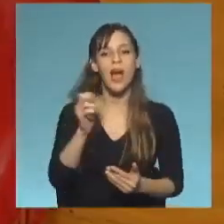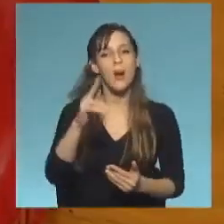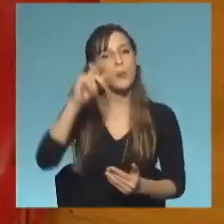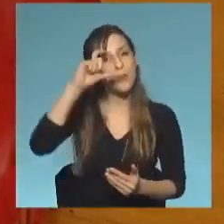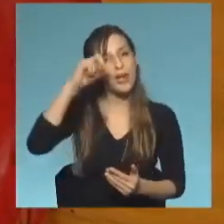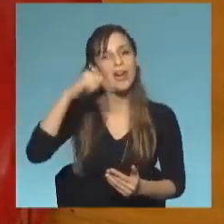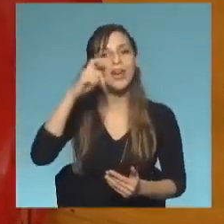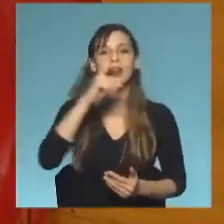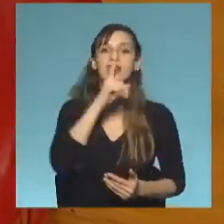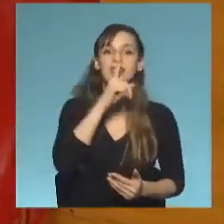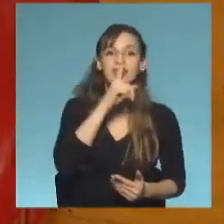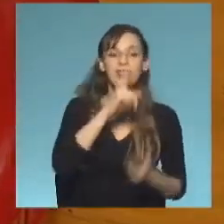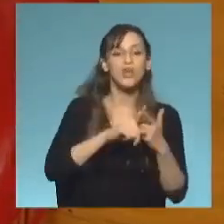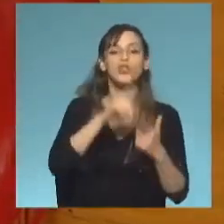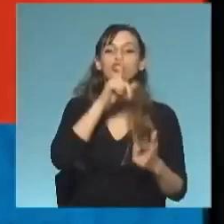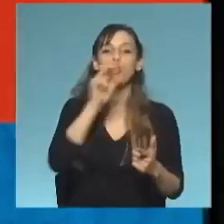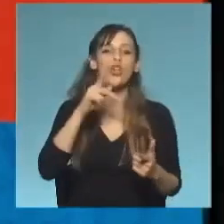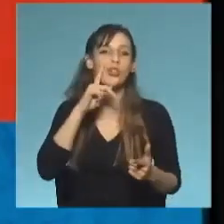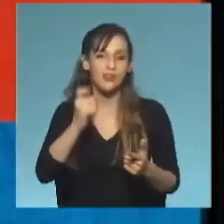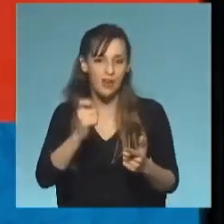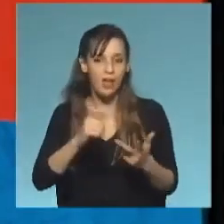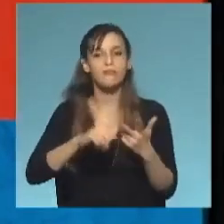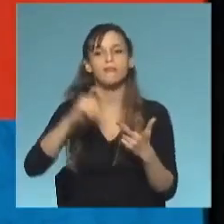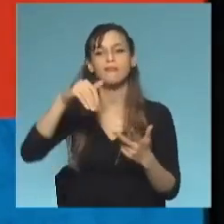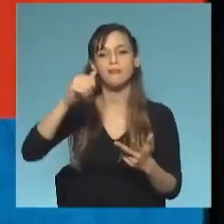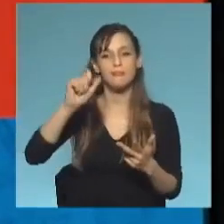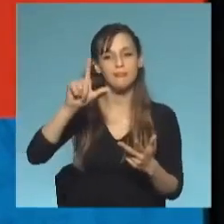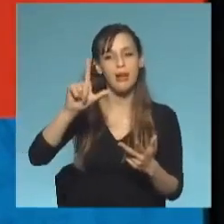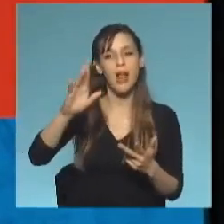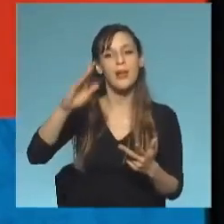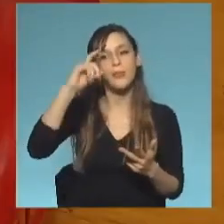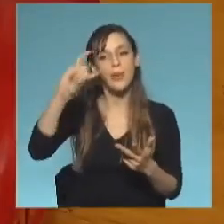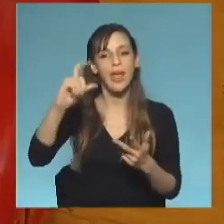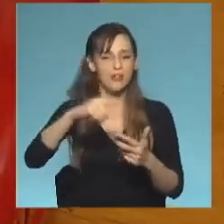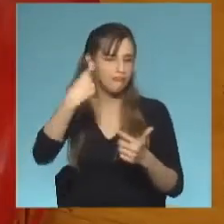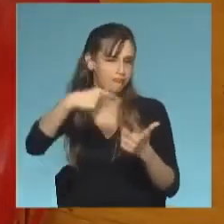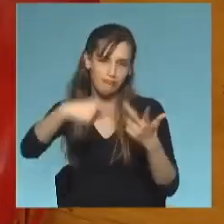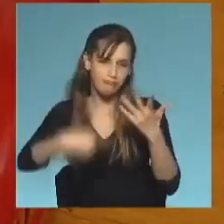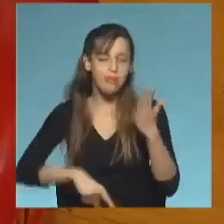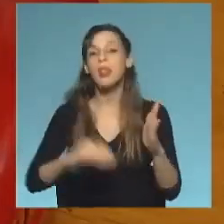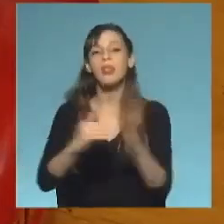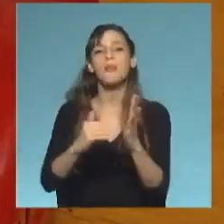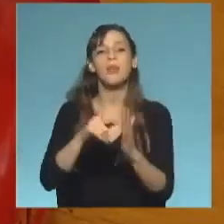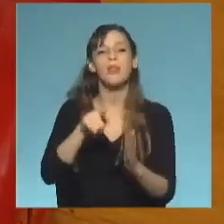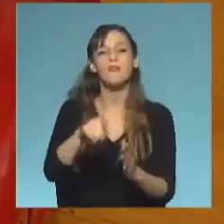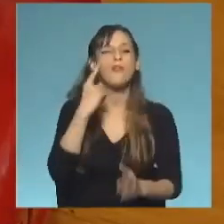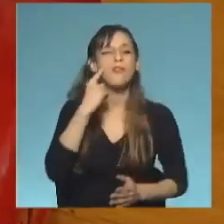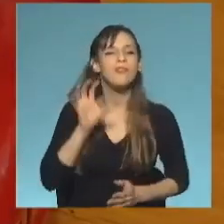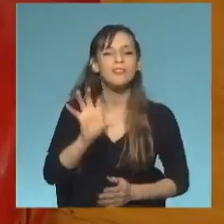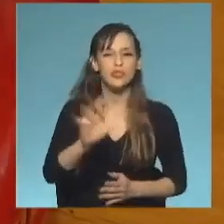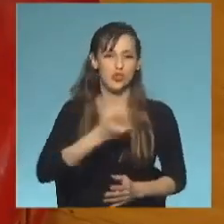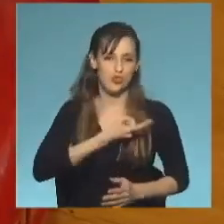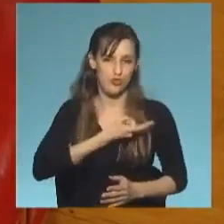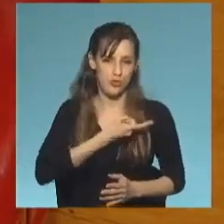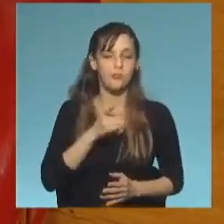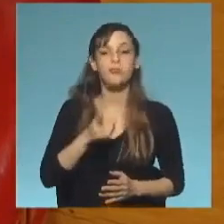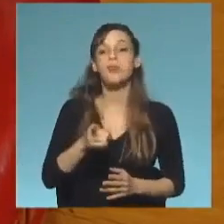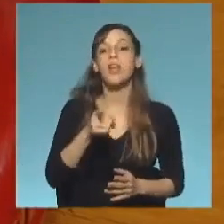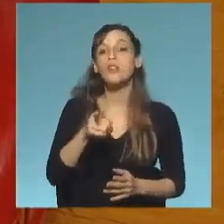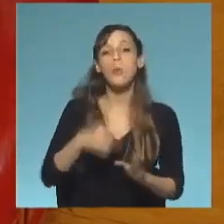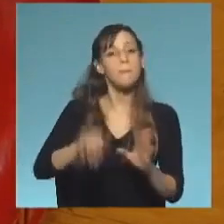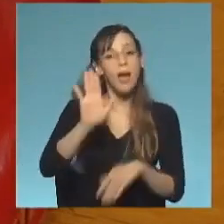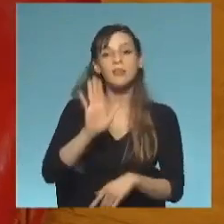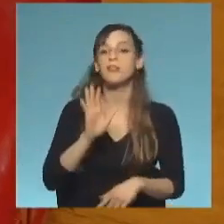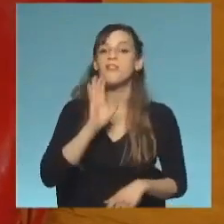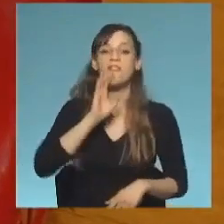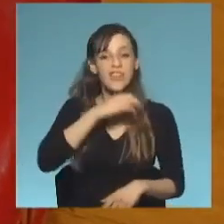Tanat. En Mendoza, por supuesto, nuestro amado Malbec. Esta es una receta para hacer únicamente con vino tinto. No con vino